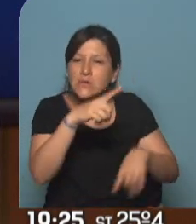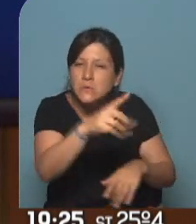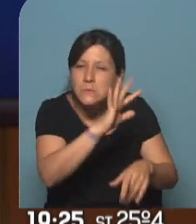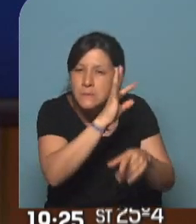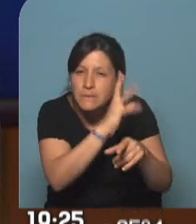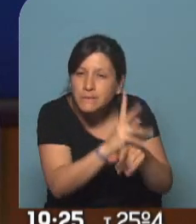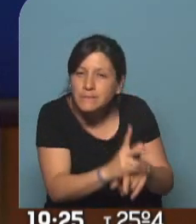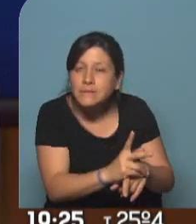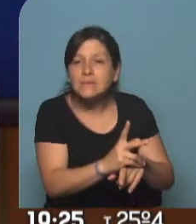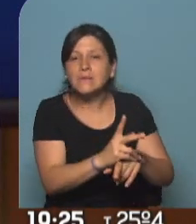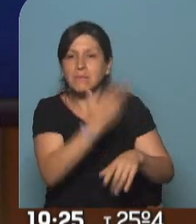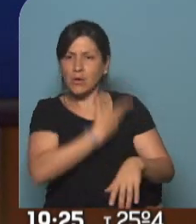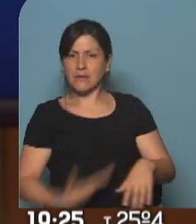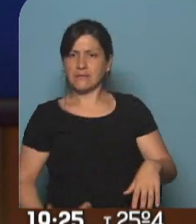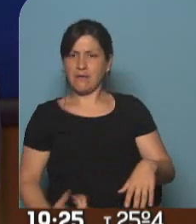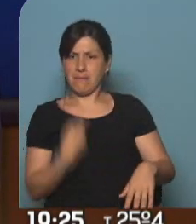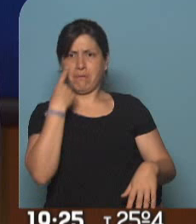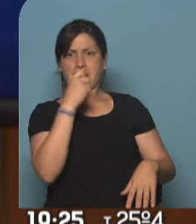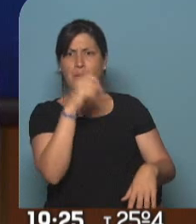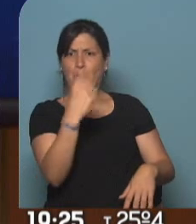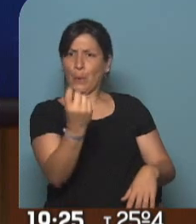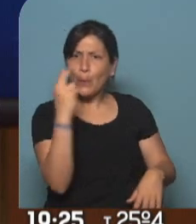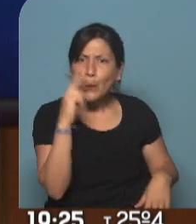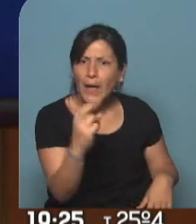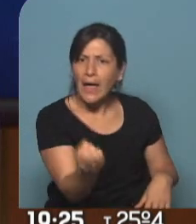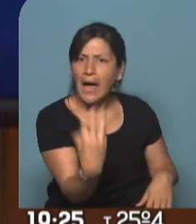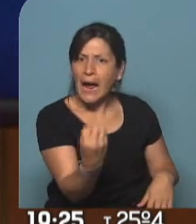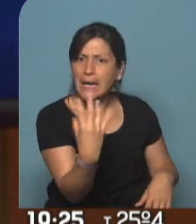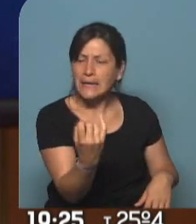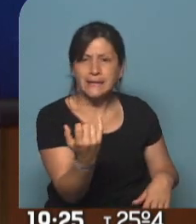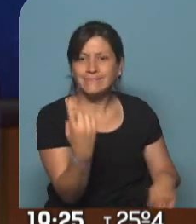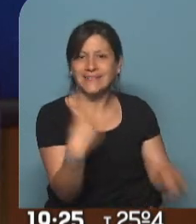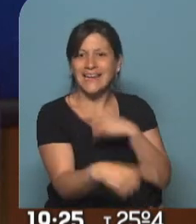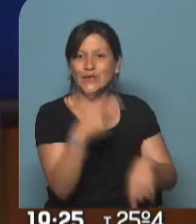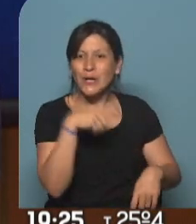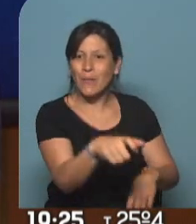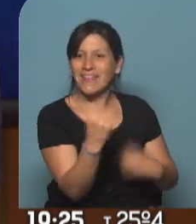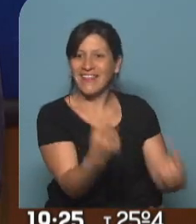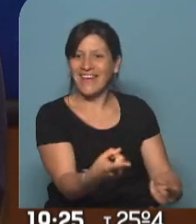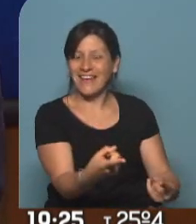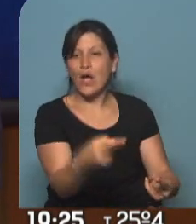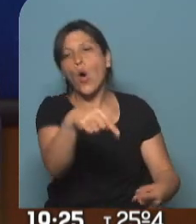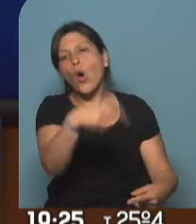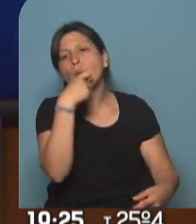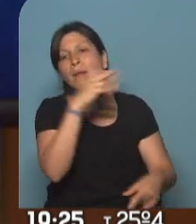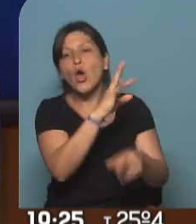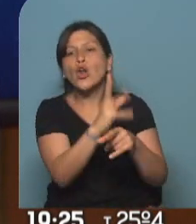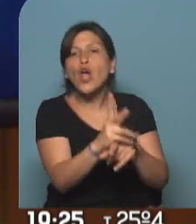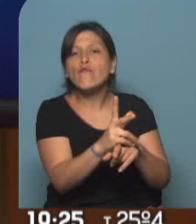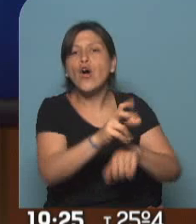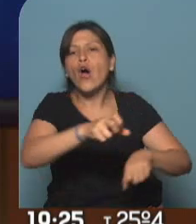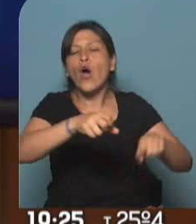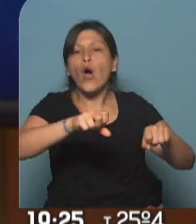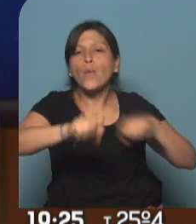pueda ver esa alerta y reaccionar y eso significa porque hoy por ahí un robo de una bicicleta en un barrio